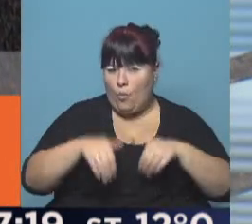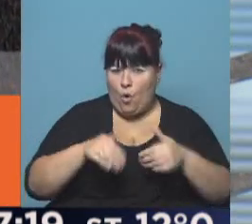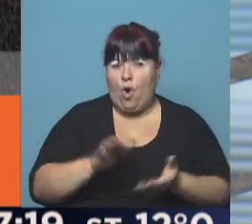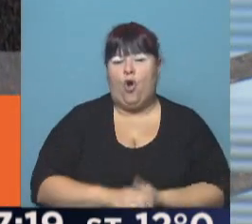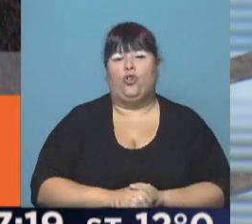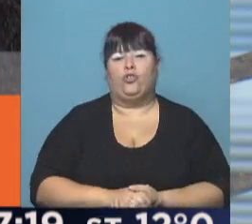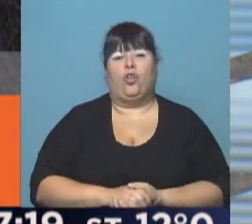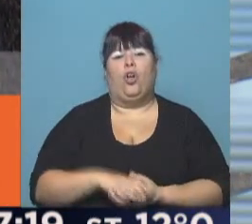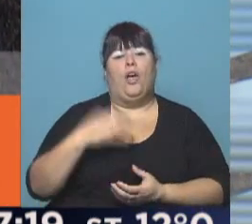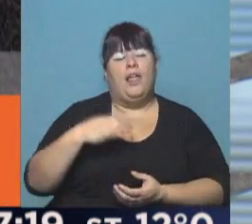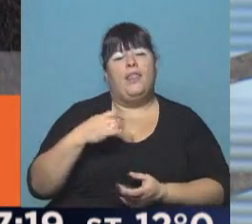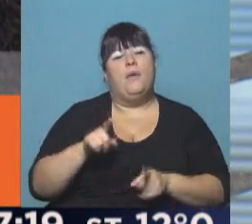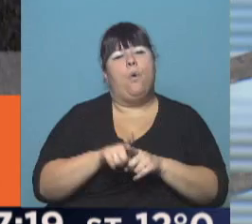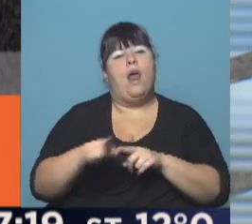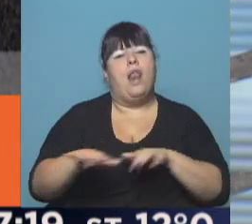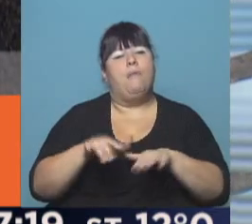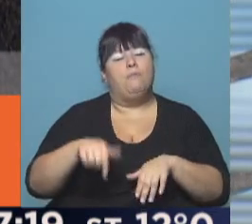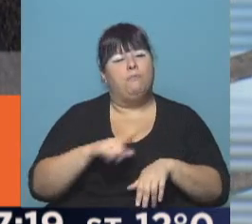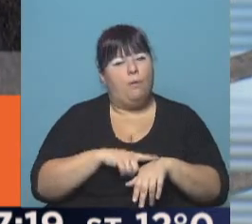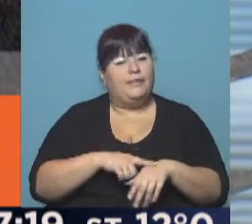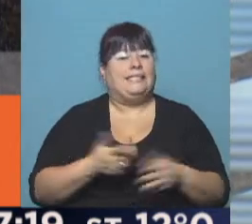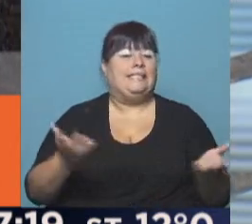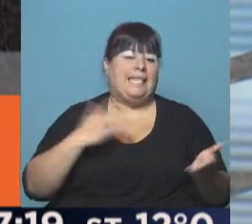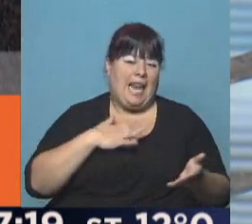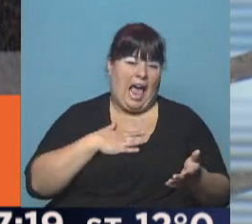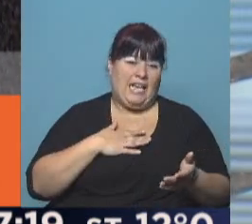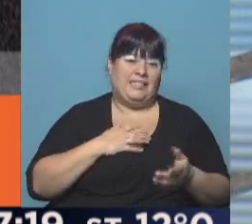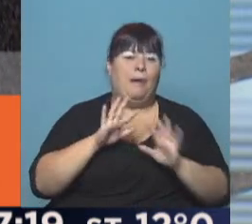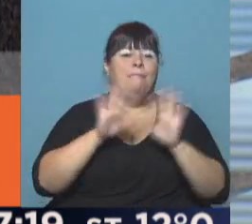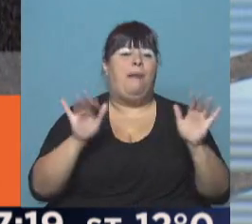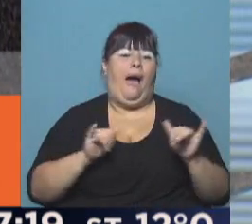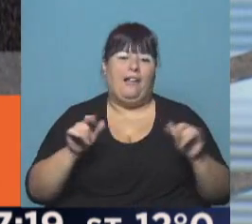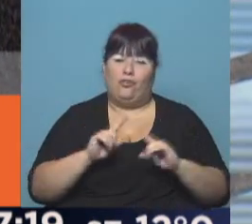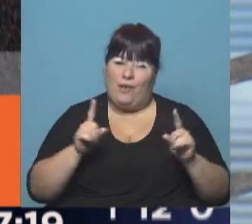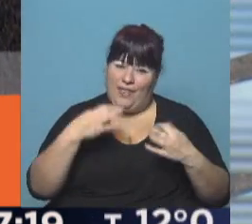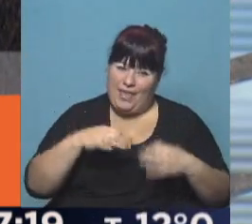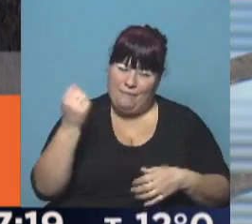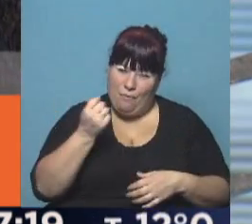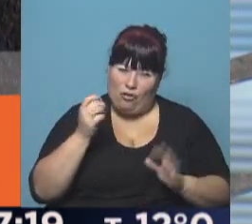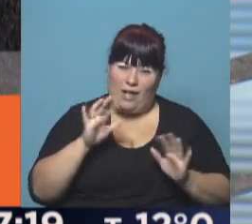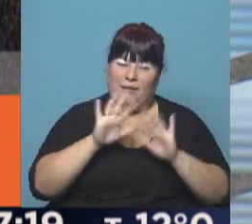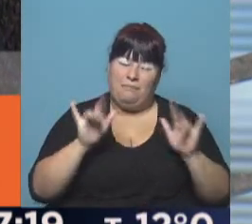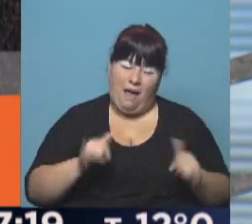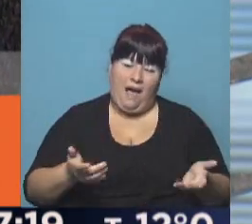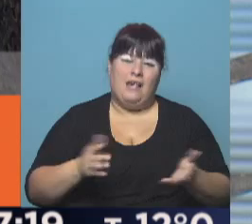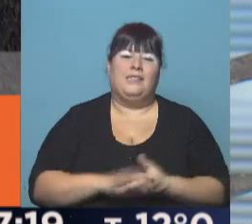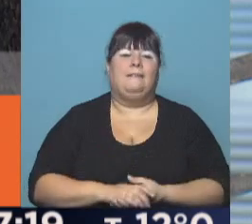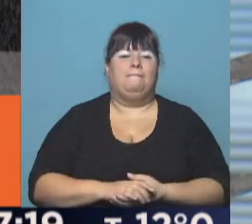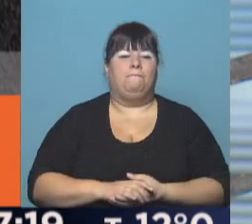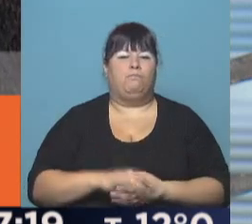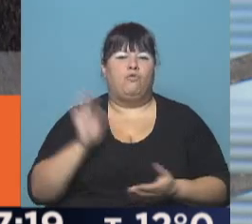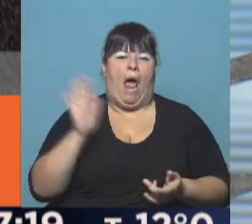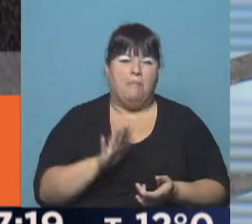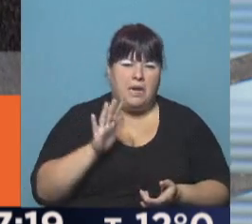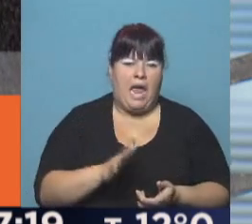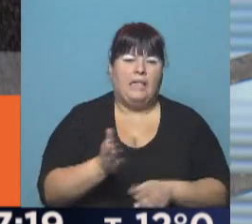que se dieran en un marco que desgraciadamente no fue todo lo pacífico que hubiera sido de desear. Hubo mucha intimidación